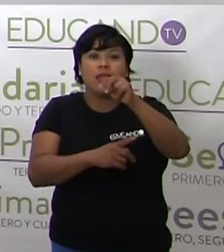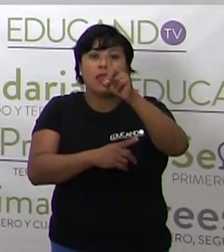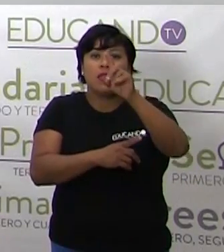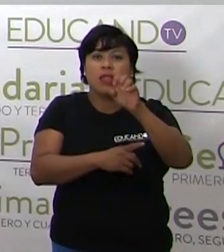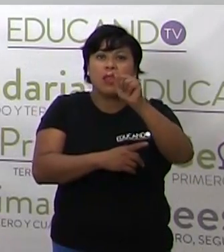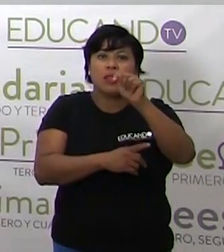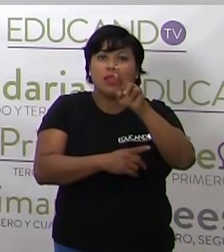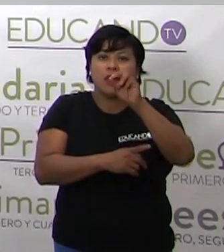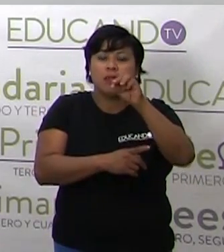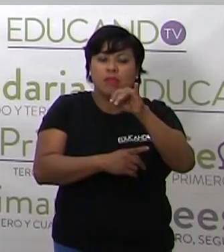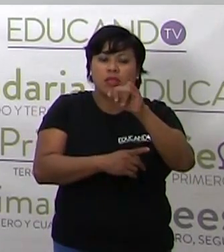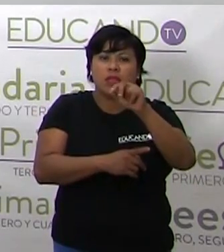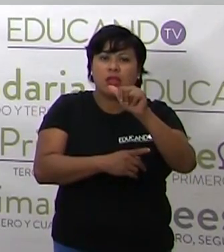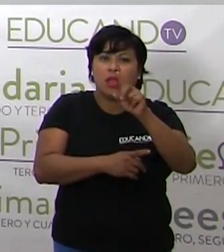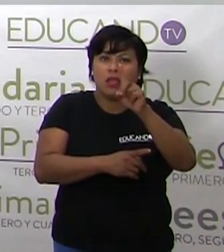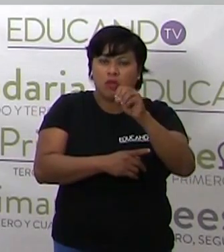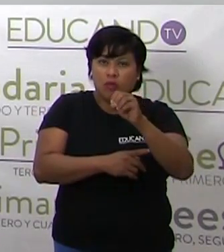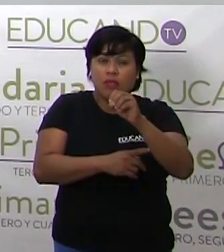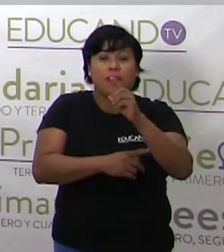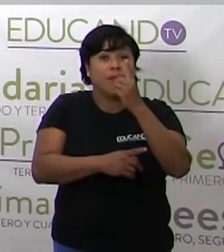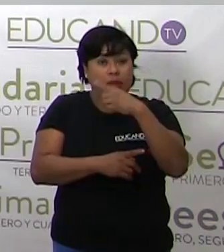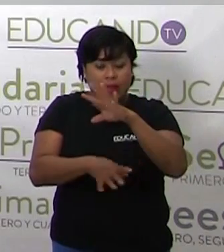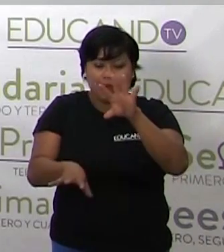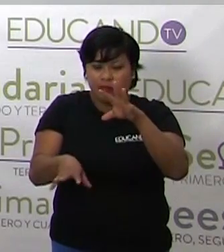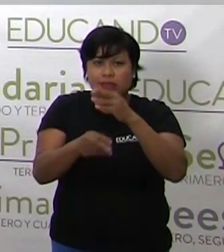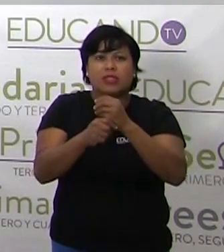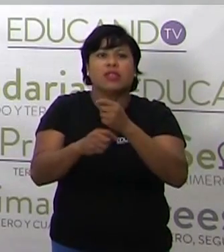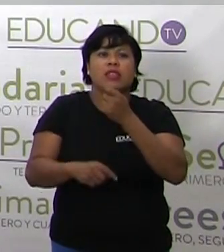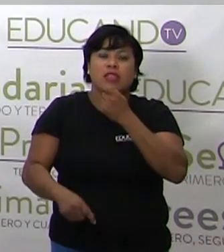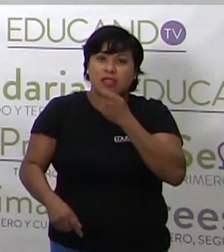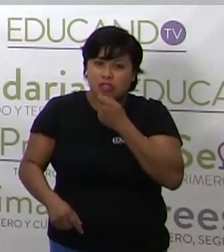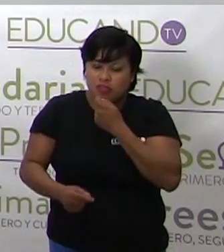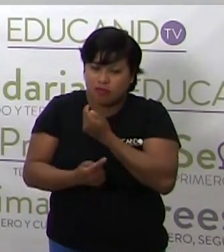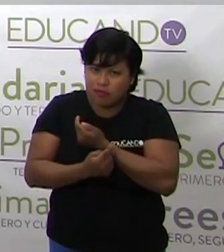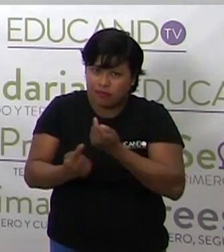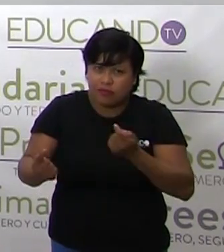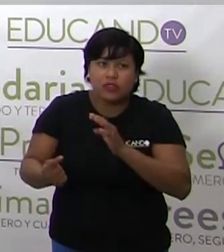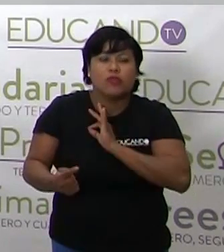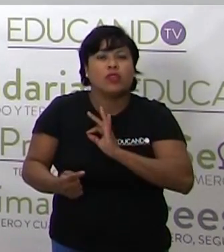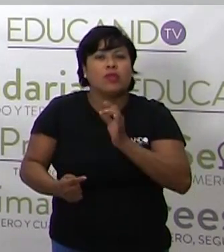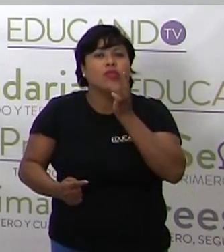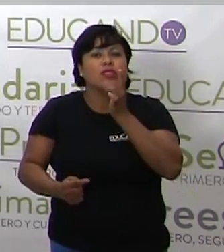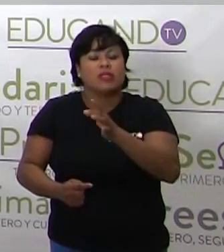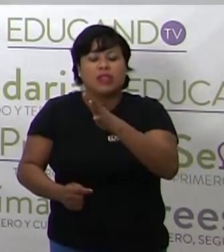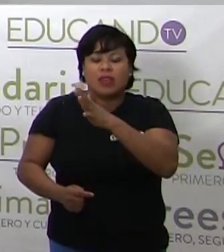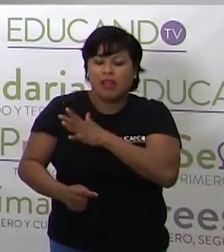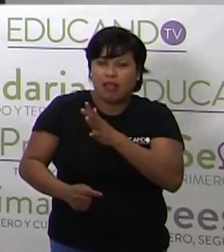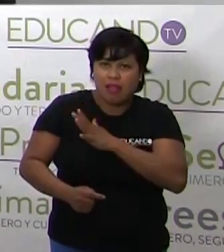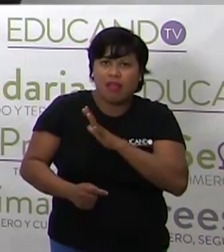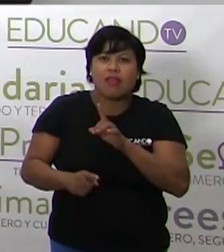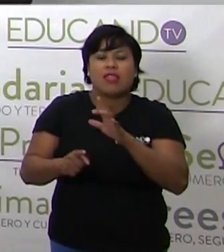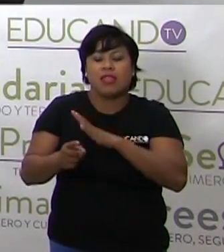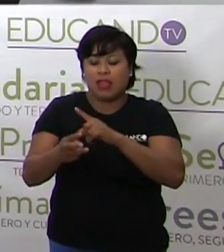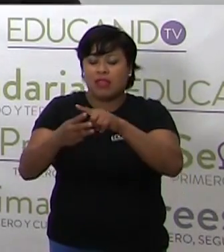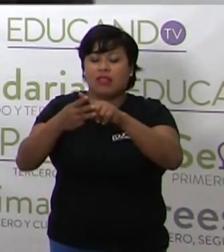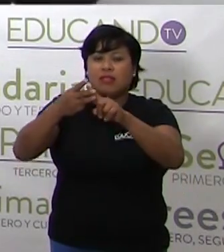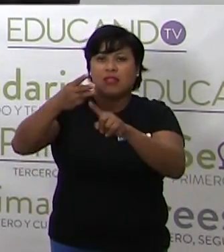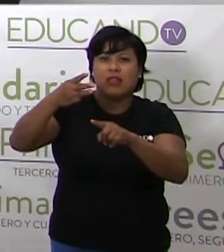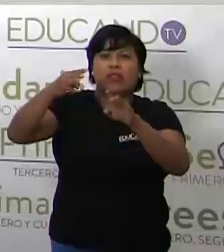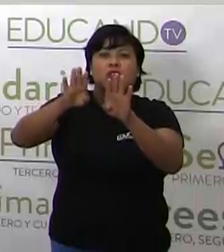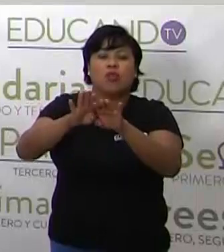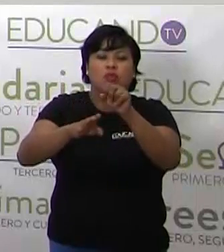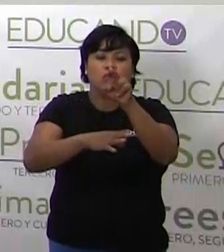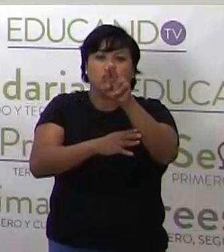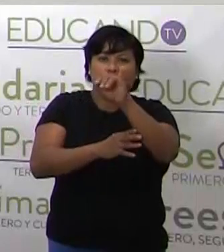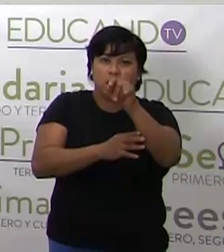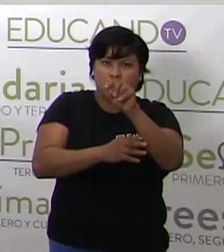indeterminado. Entonces, ya para recapitular, niños, podemos decir que existen tres tipos de